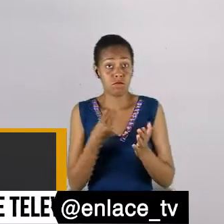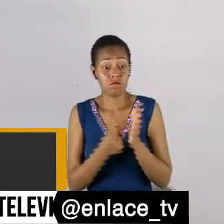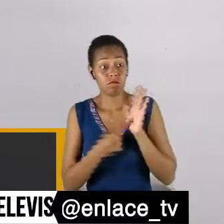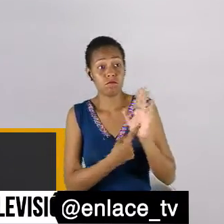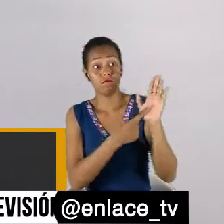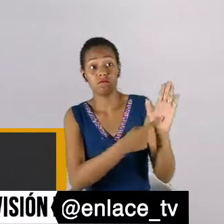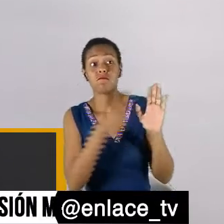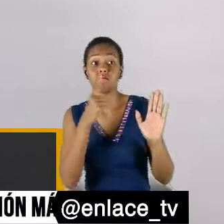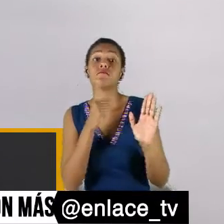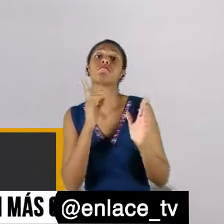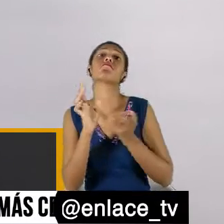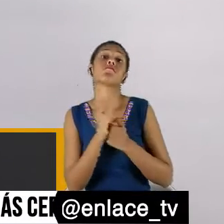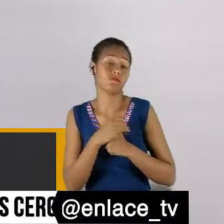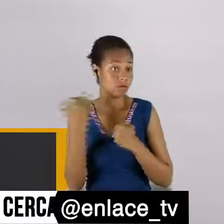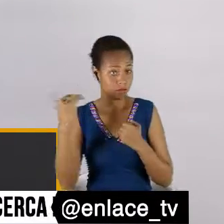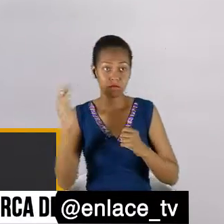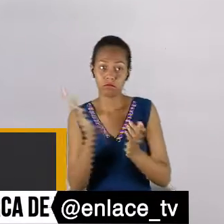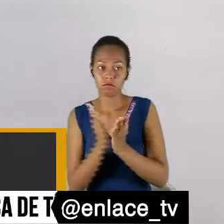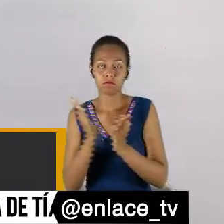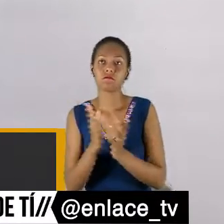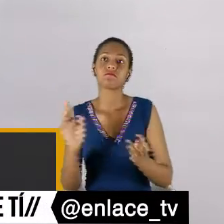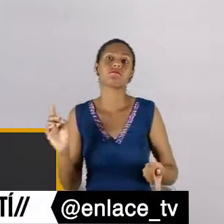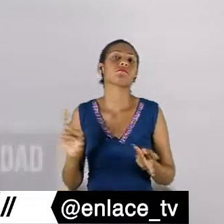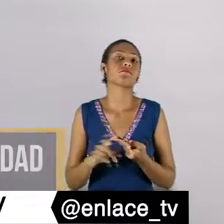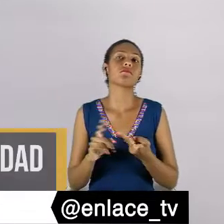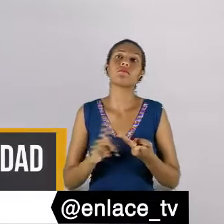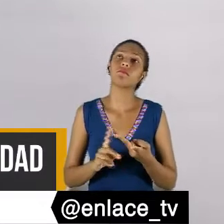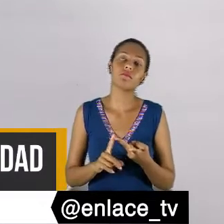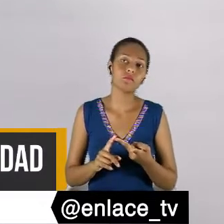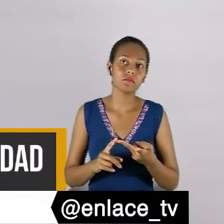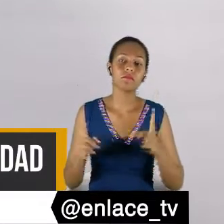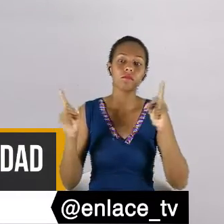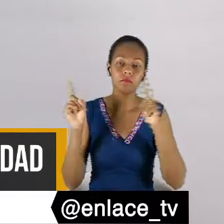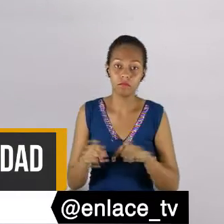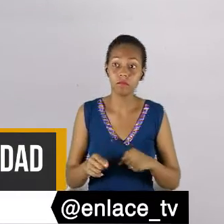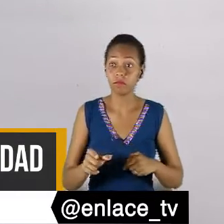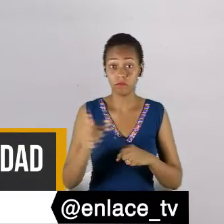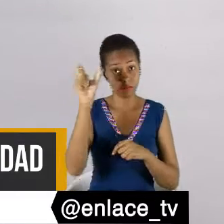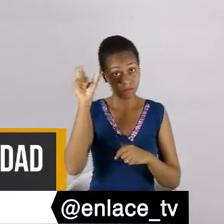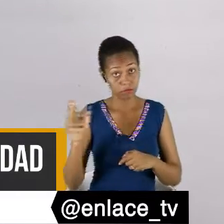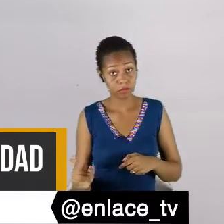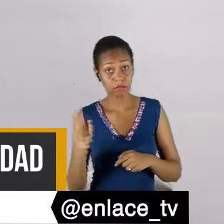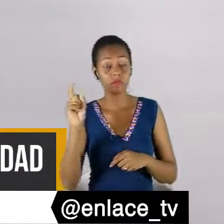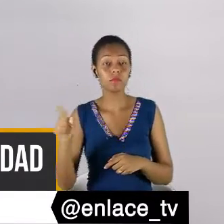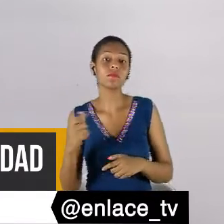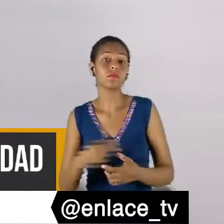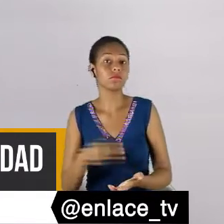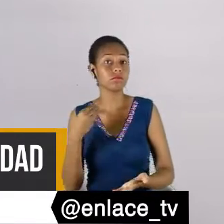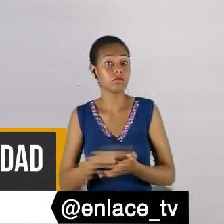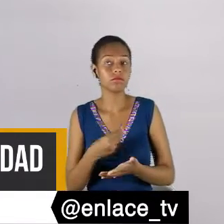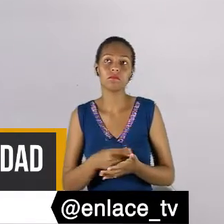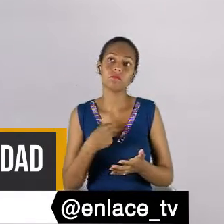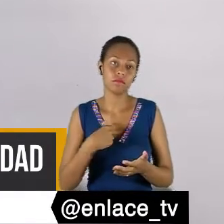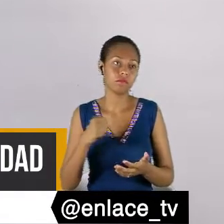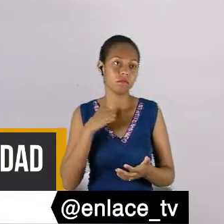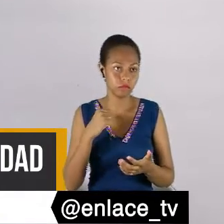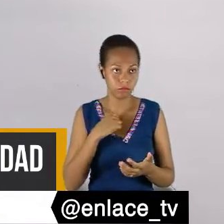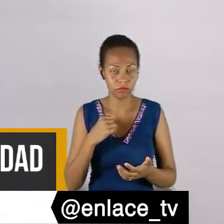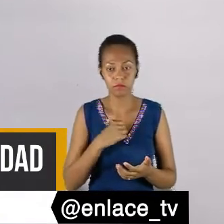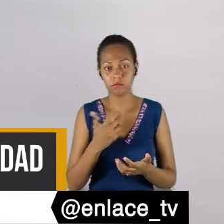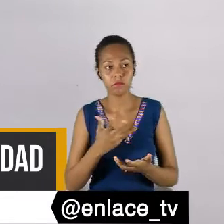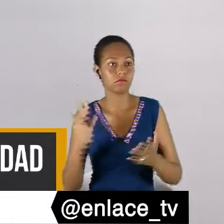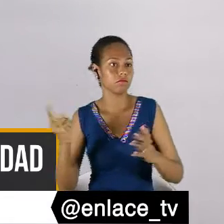que sean egresados. Y también tenemos que la persona acredite tener propiedad y estar en la base de